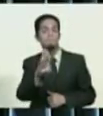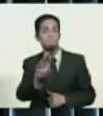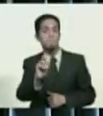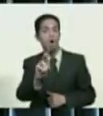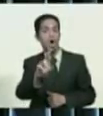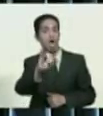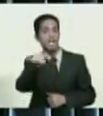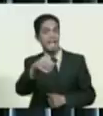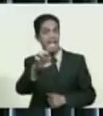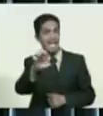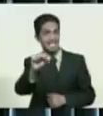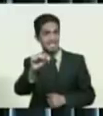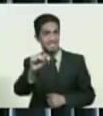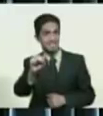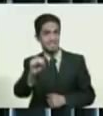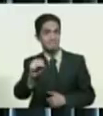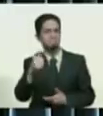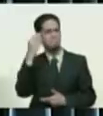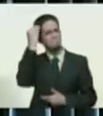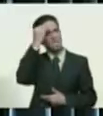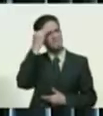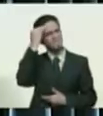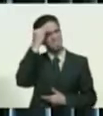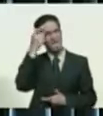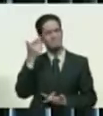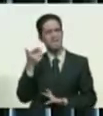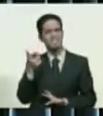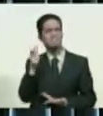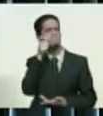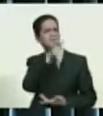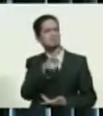pensó en los vecinos del edificio Don Eduardo,